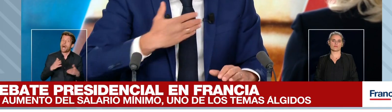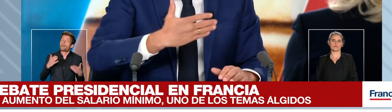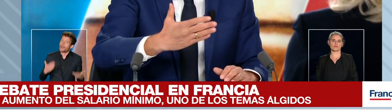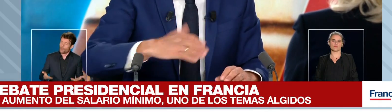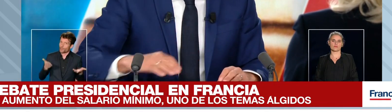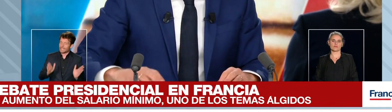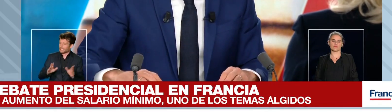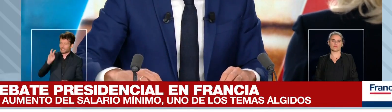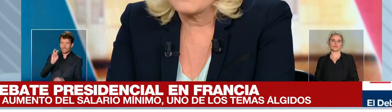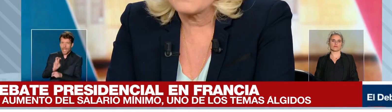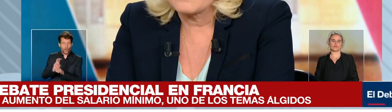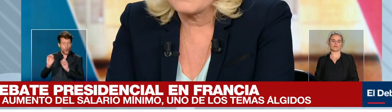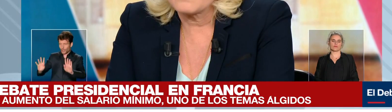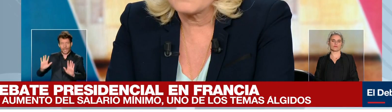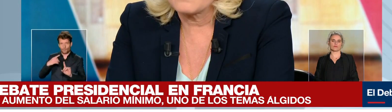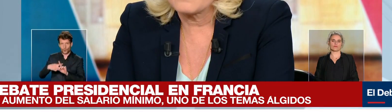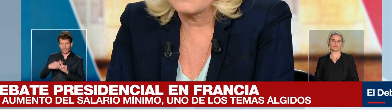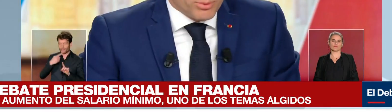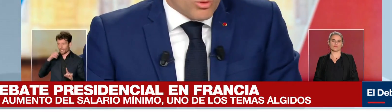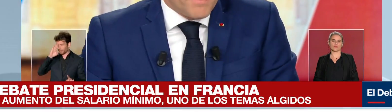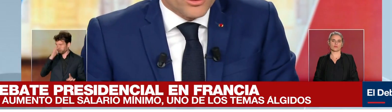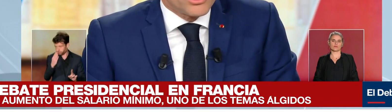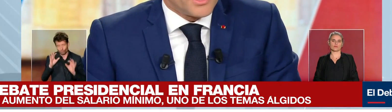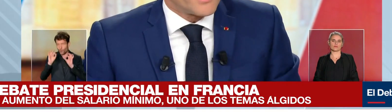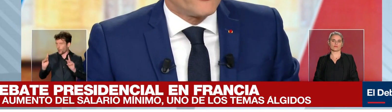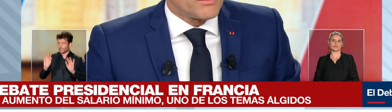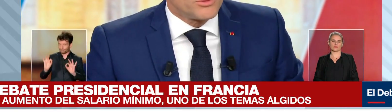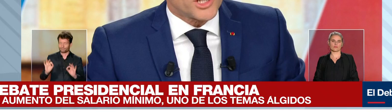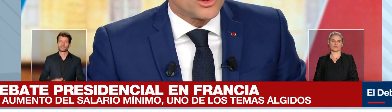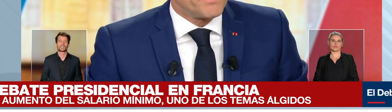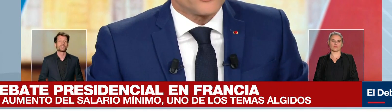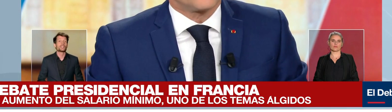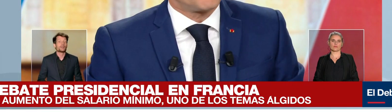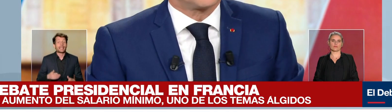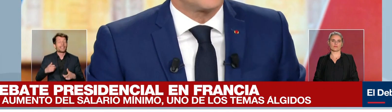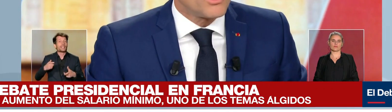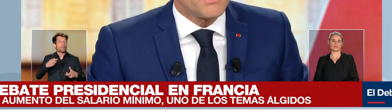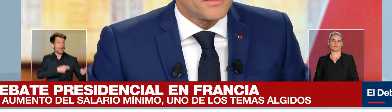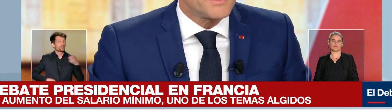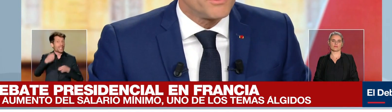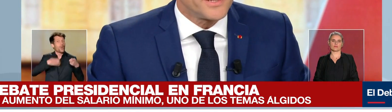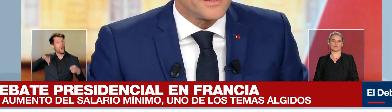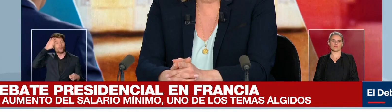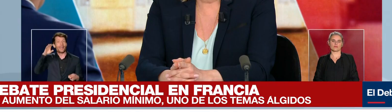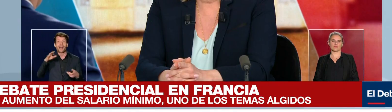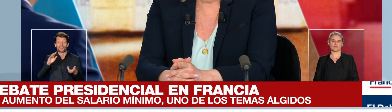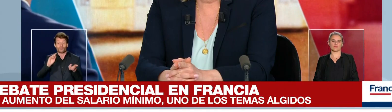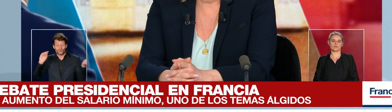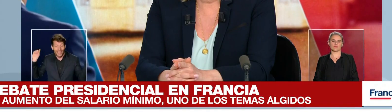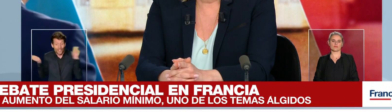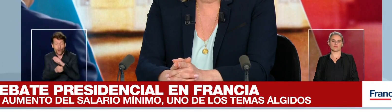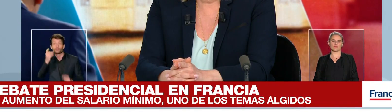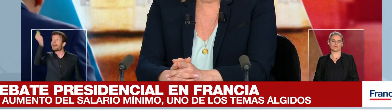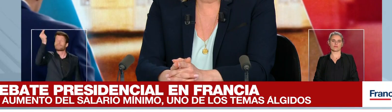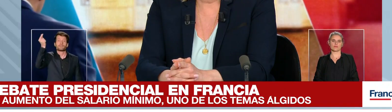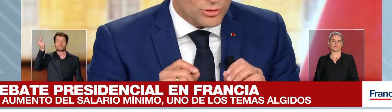algo bueno. Para mí eso es una corrección de juicio, porque la reforma del mercado europeo no se hace en un mes, señora Le Pen.